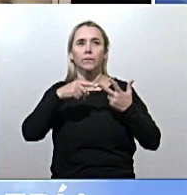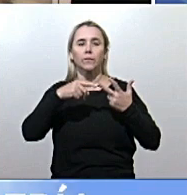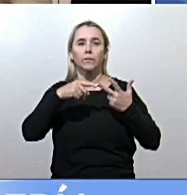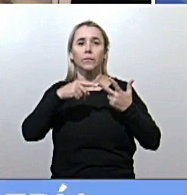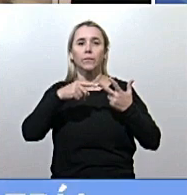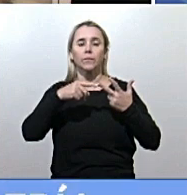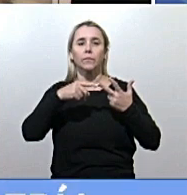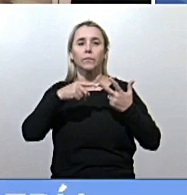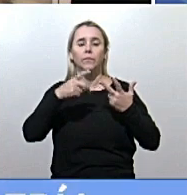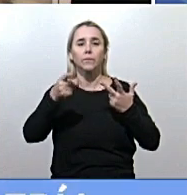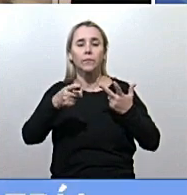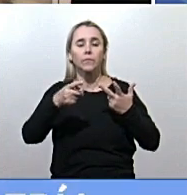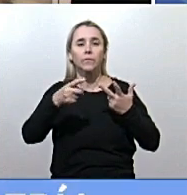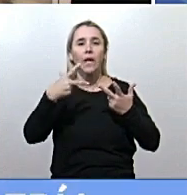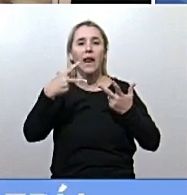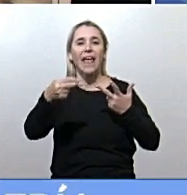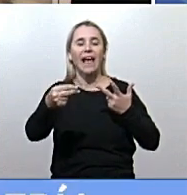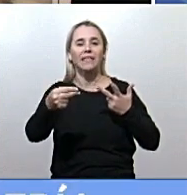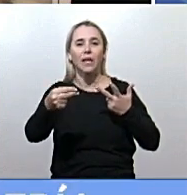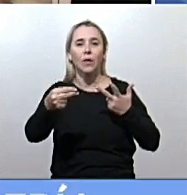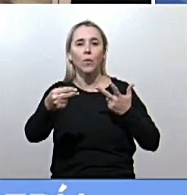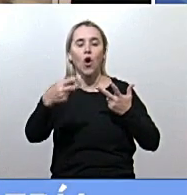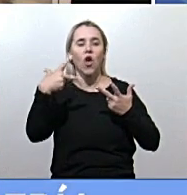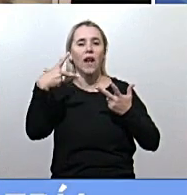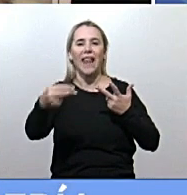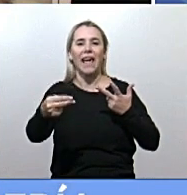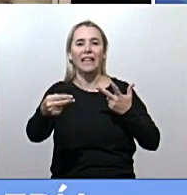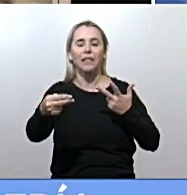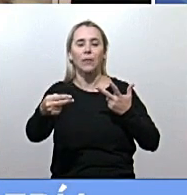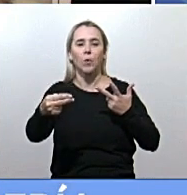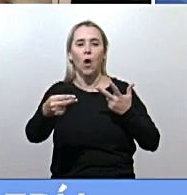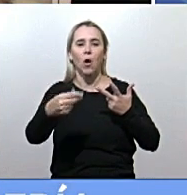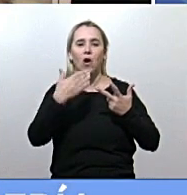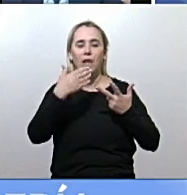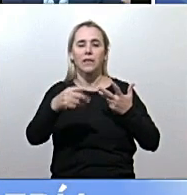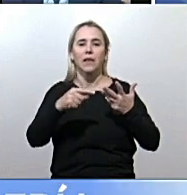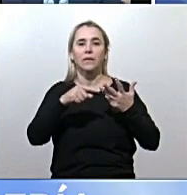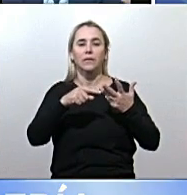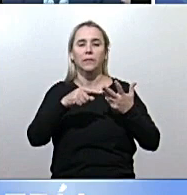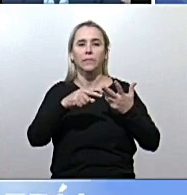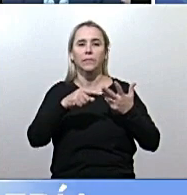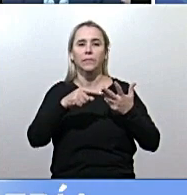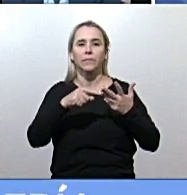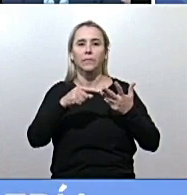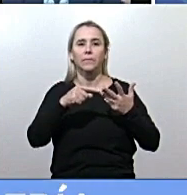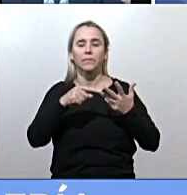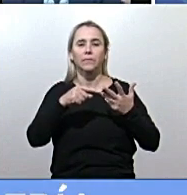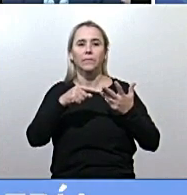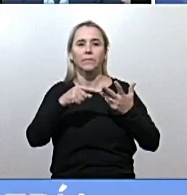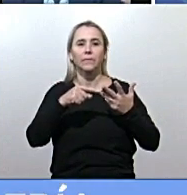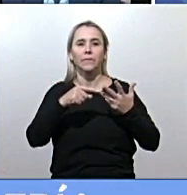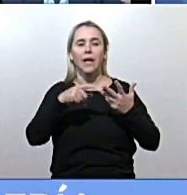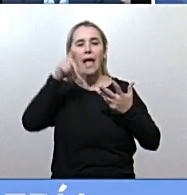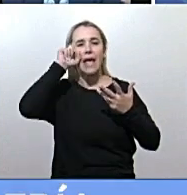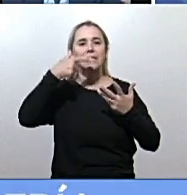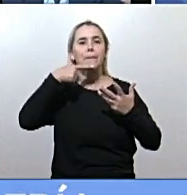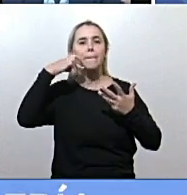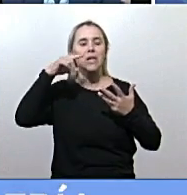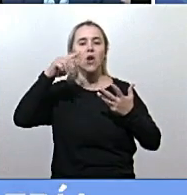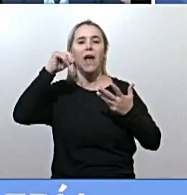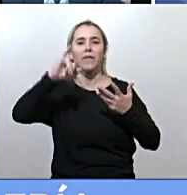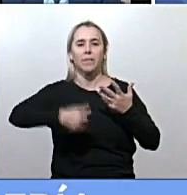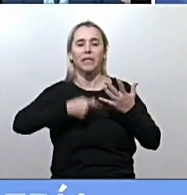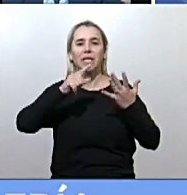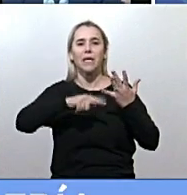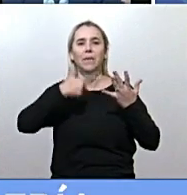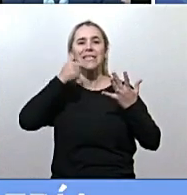Su voto, derecho, senadora, negativo. Por favor. Negativo, secretario. Gracias, senadora, por ser tan amable. Espínola, afirmativo.